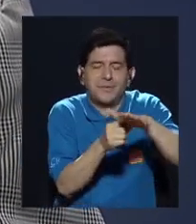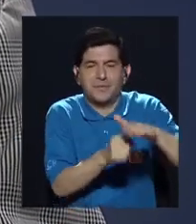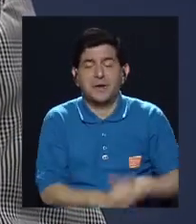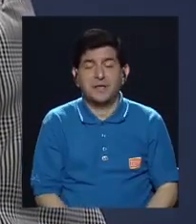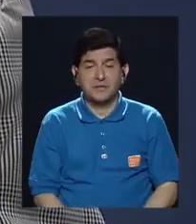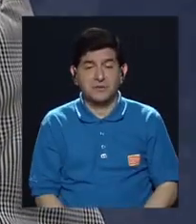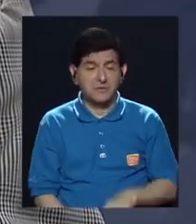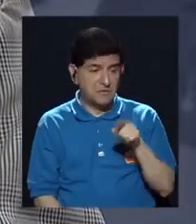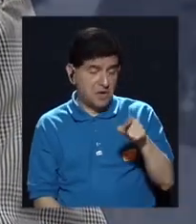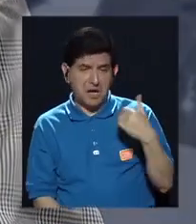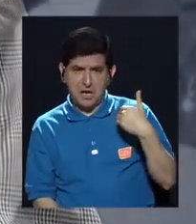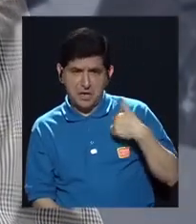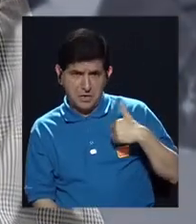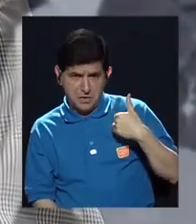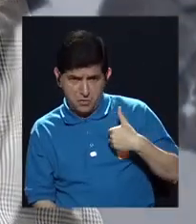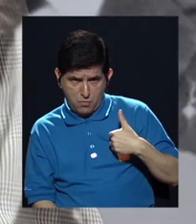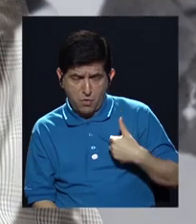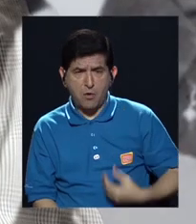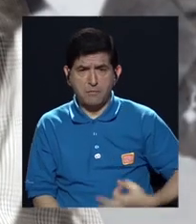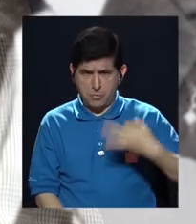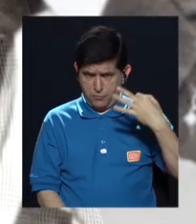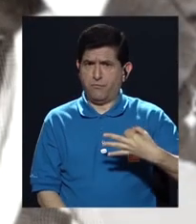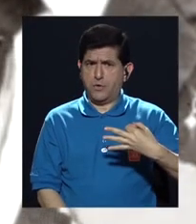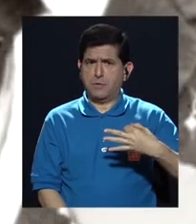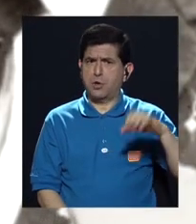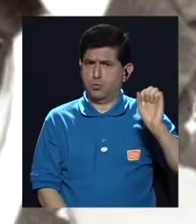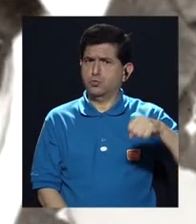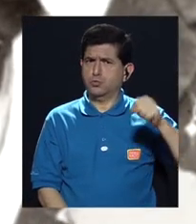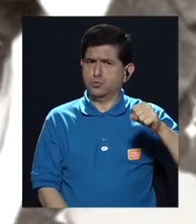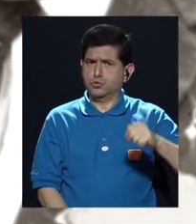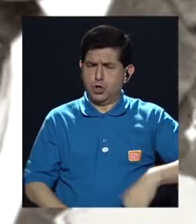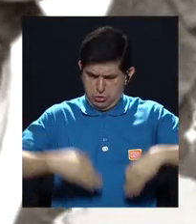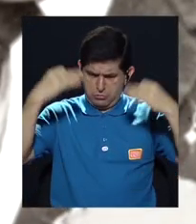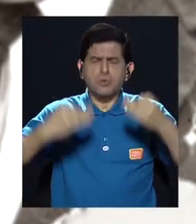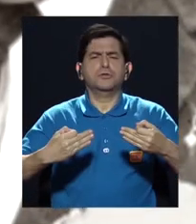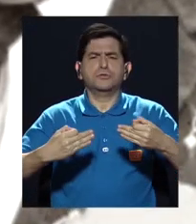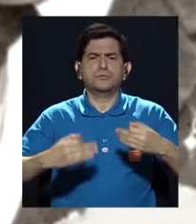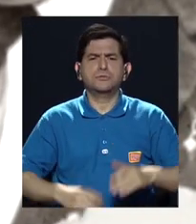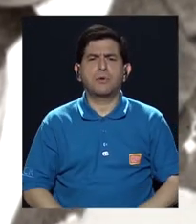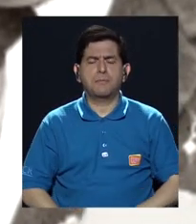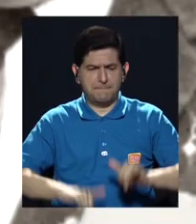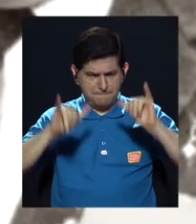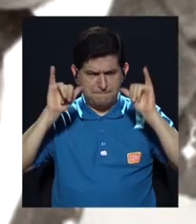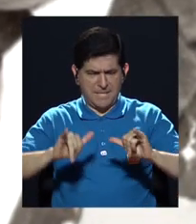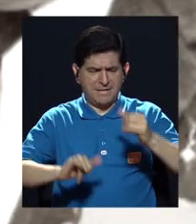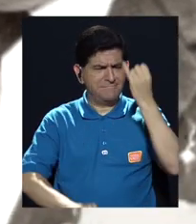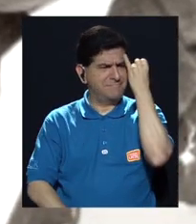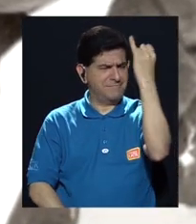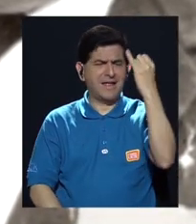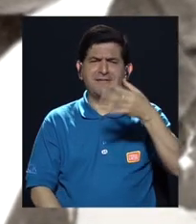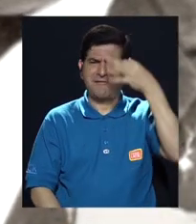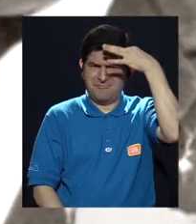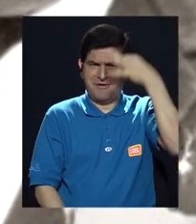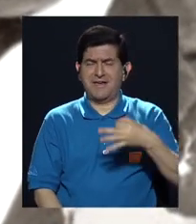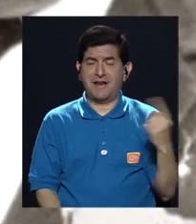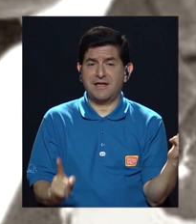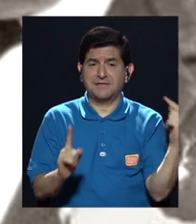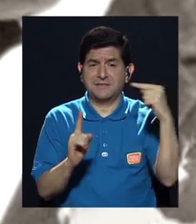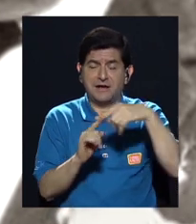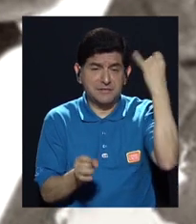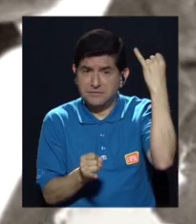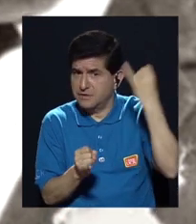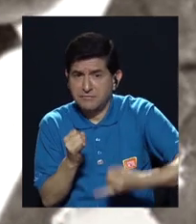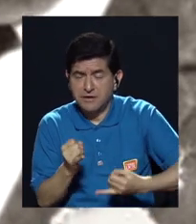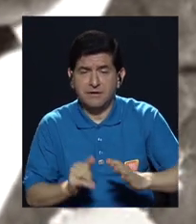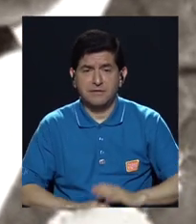total. Era un hombre, no por eso poco firme, era un hombre muy firme, muy decidido, que mantenía sus ideas, sus convicciones hasta